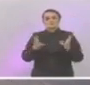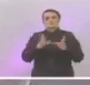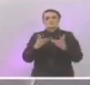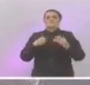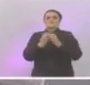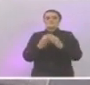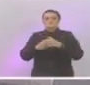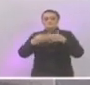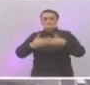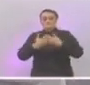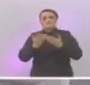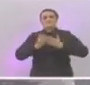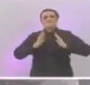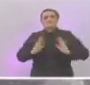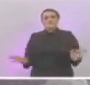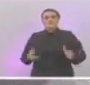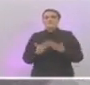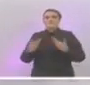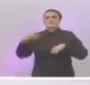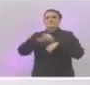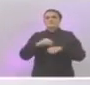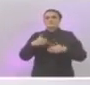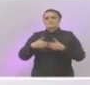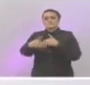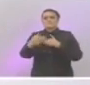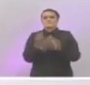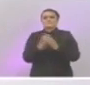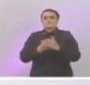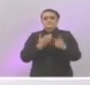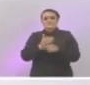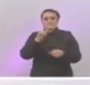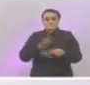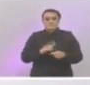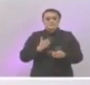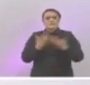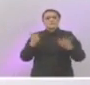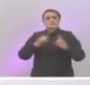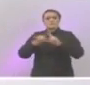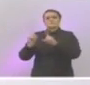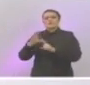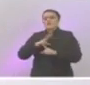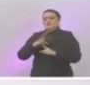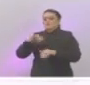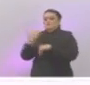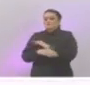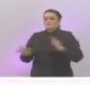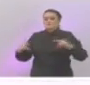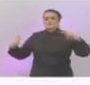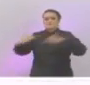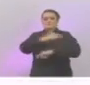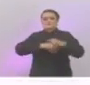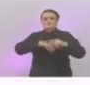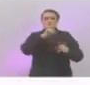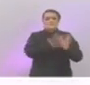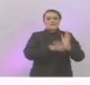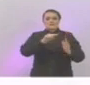privada, se han concretado ya o están en curso en nuestro estado. Entre otras, la conclusión del libramiento